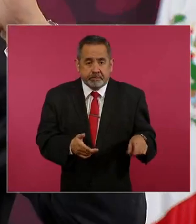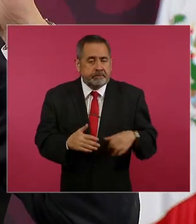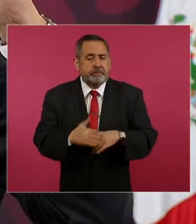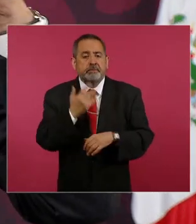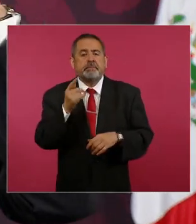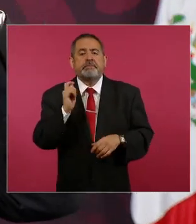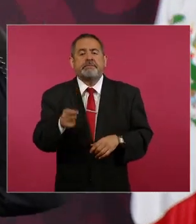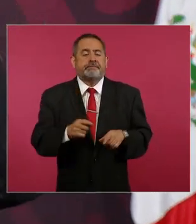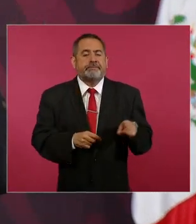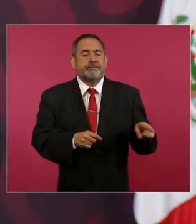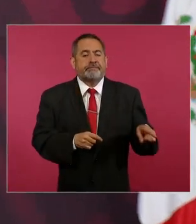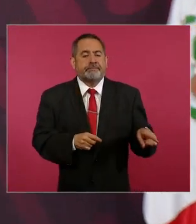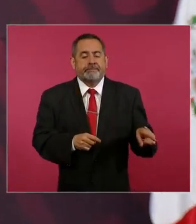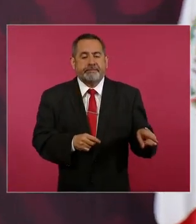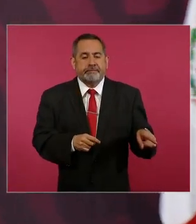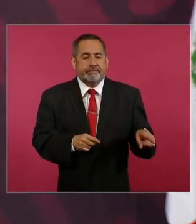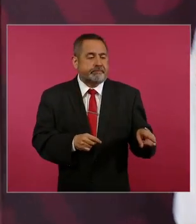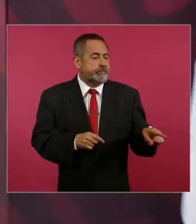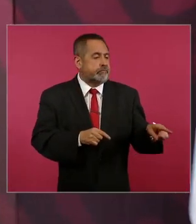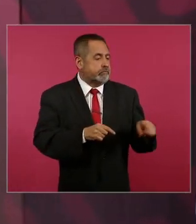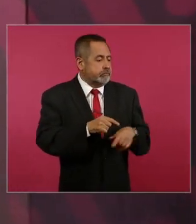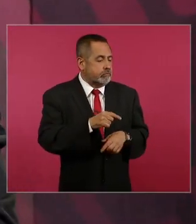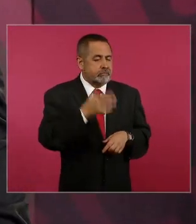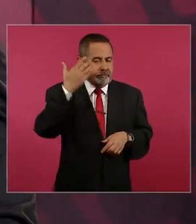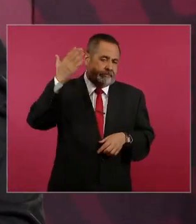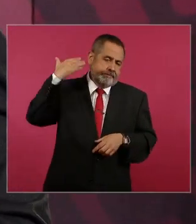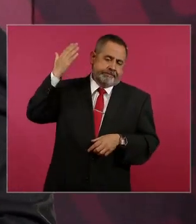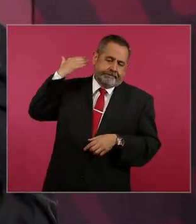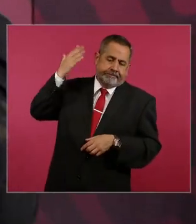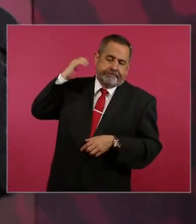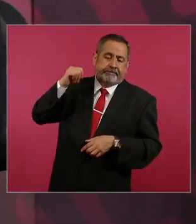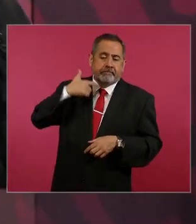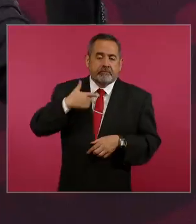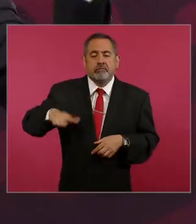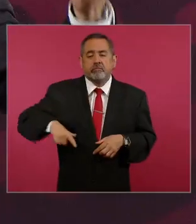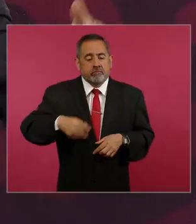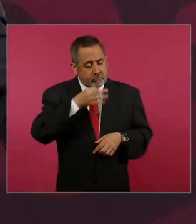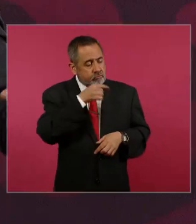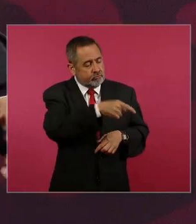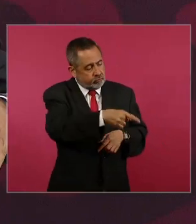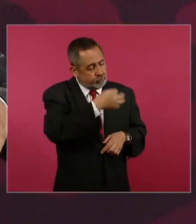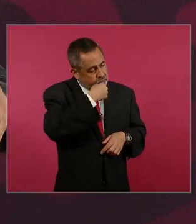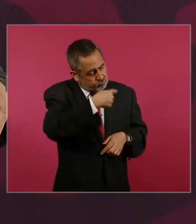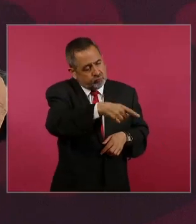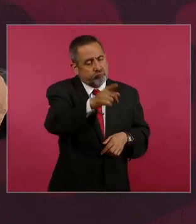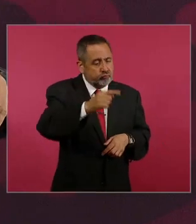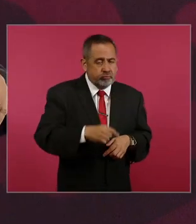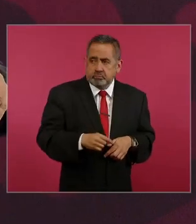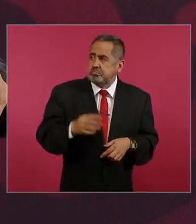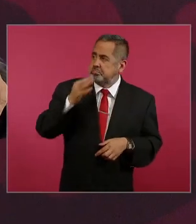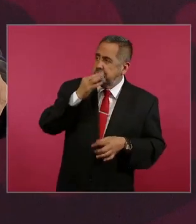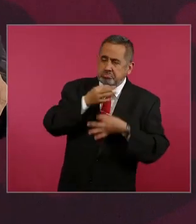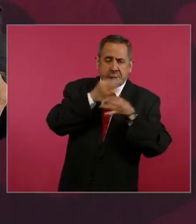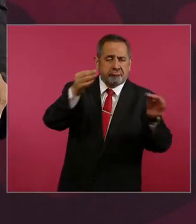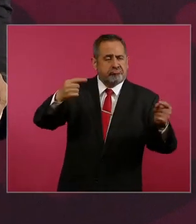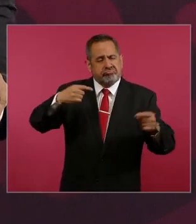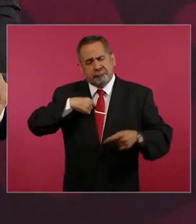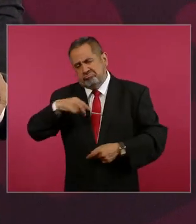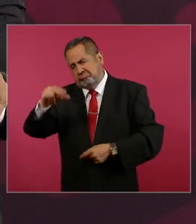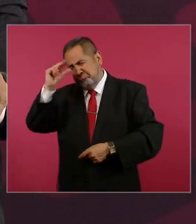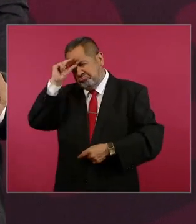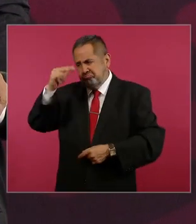voceros, eran los sabiondos